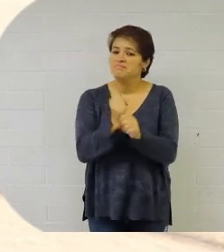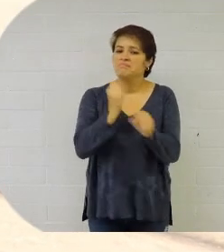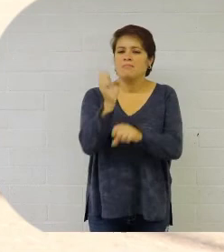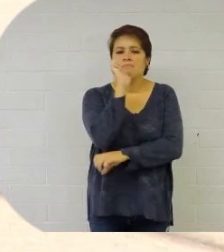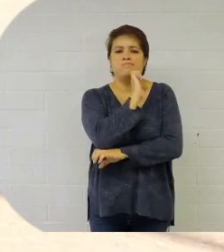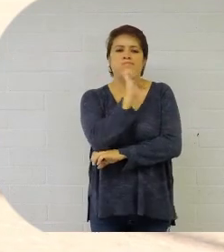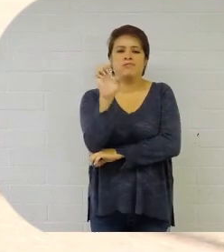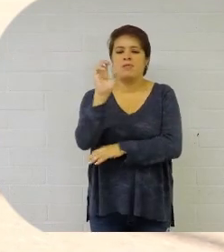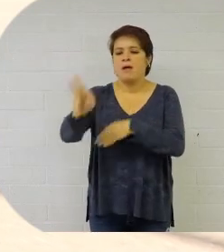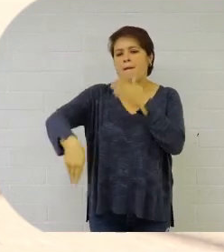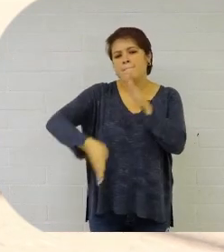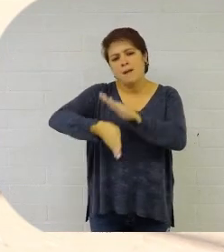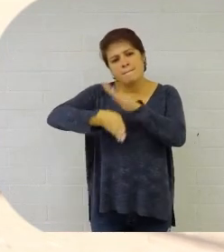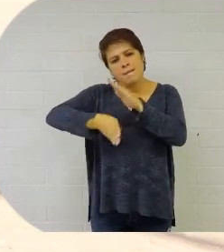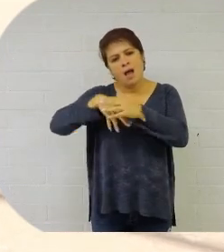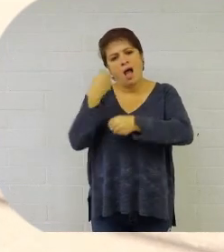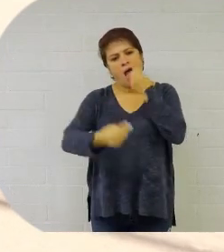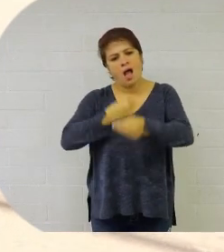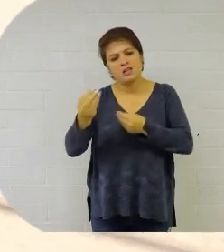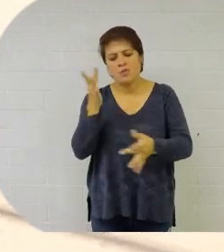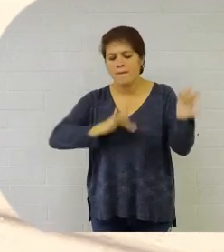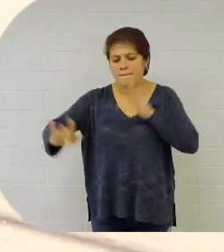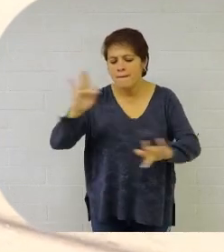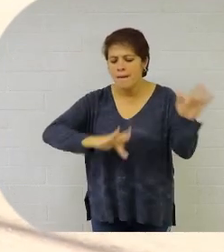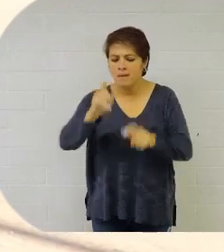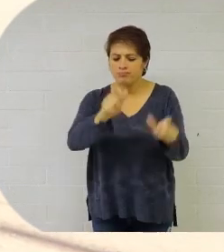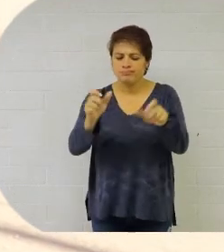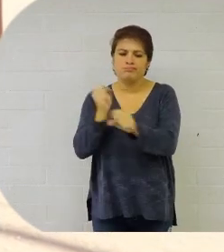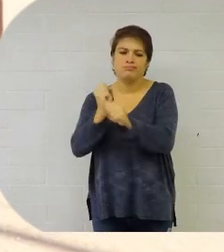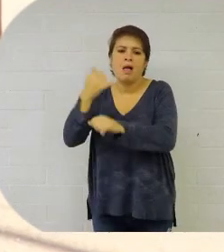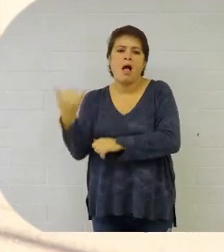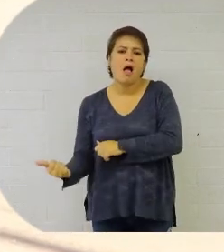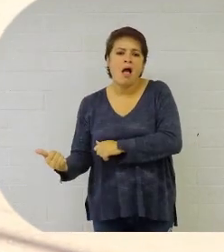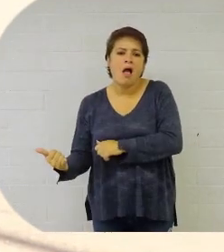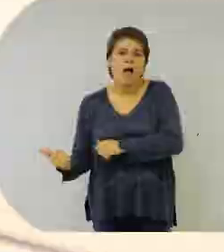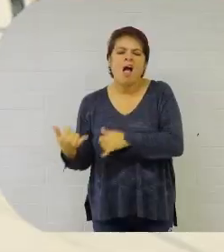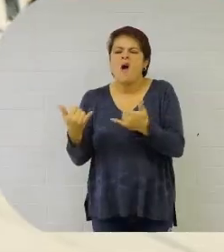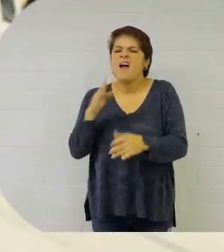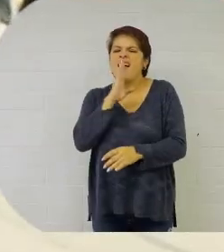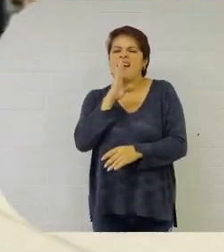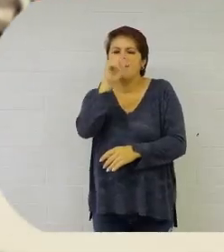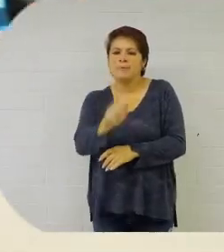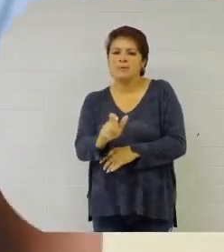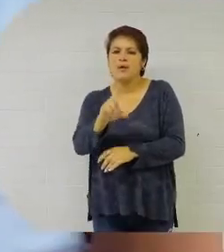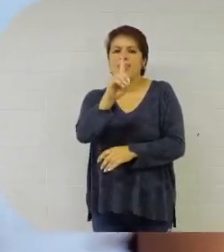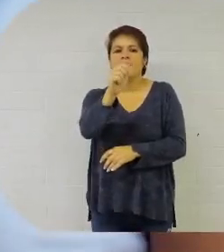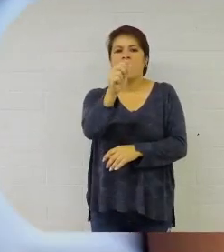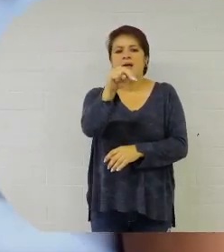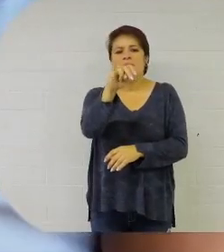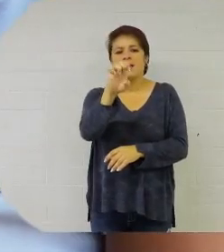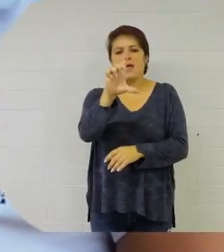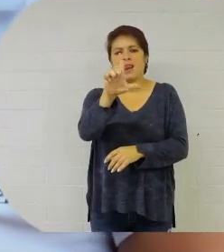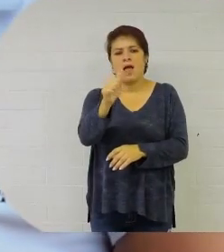Maravilloso el trabajo que vienen realizando ustedes con la corporación y todos los recicladores. Ahora, Adriana, vamos a darle paso a